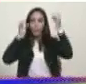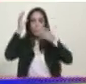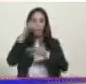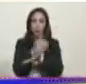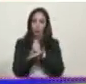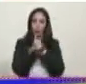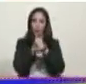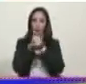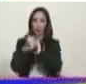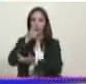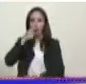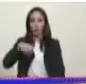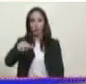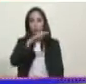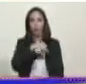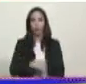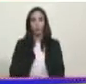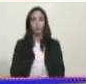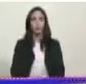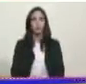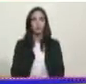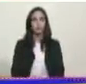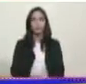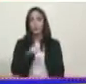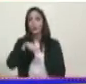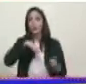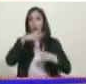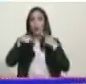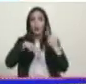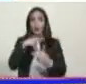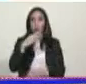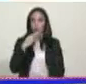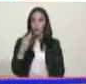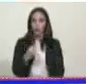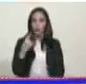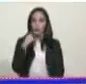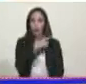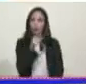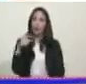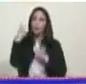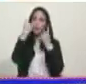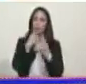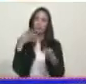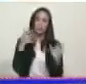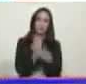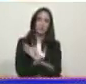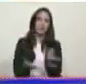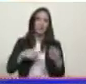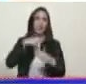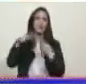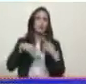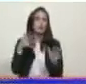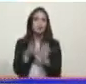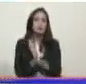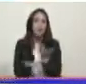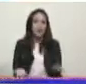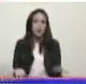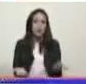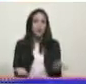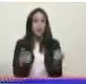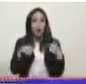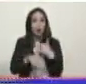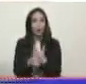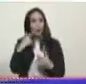milagros, milagros. La revolución, si ustedes me preguntan qué es una revolución, es un